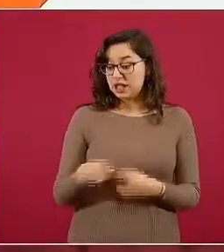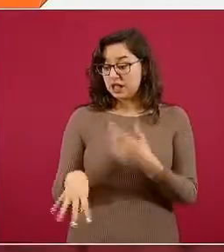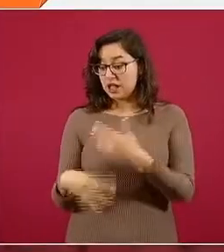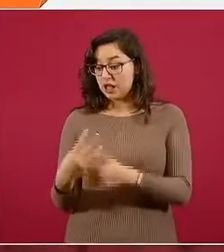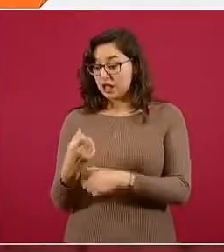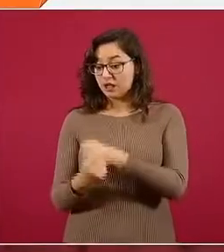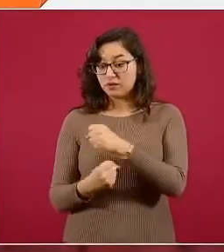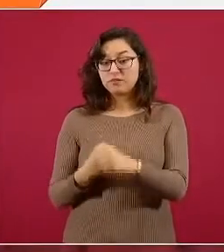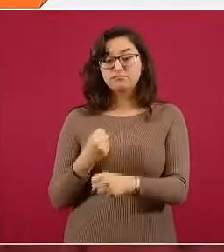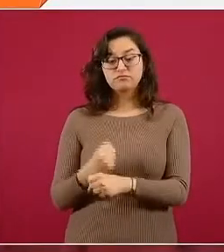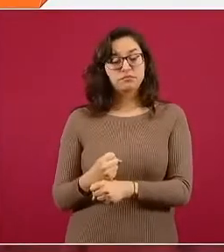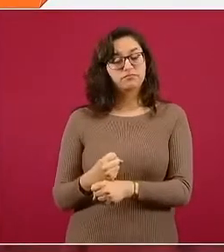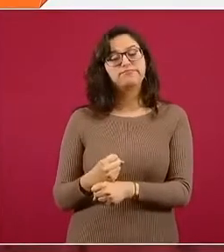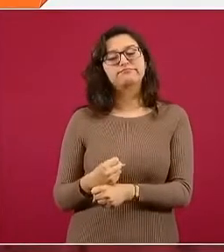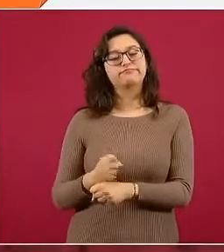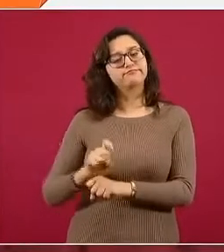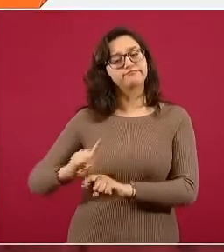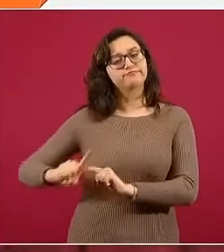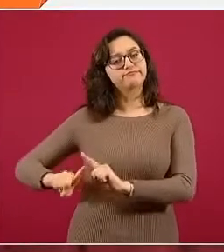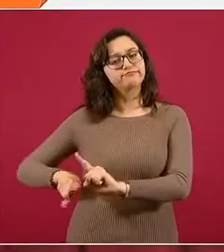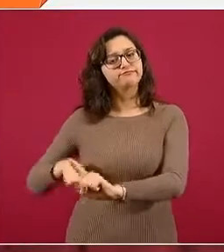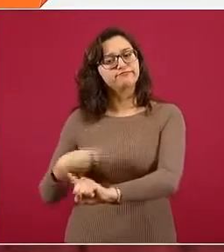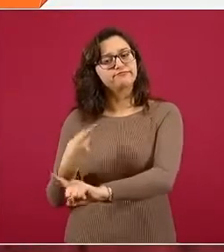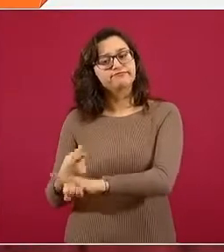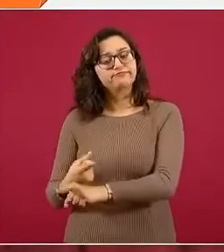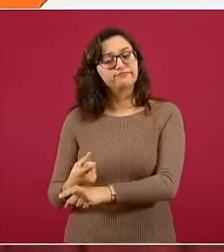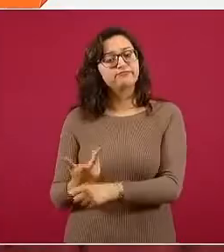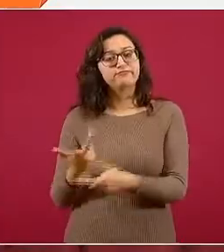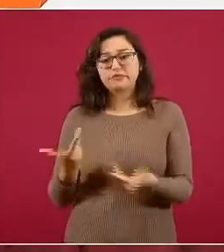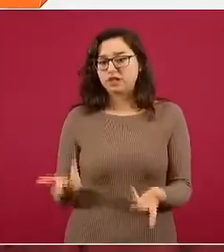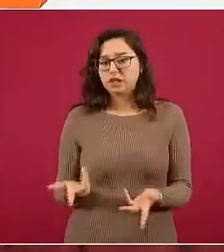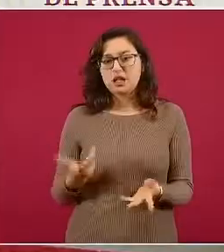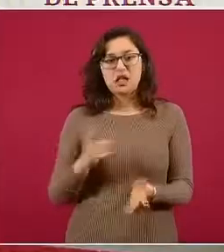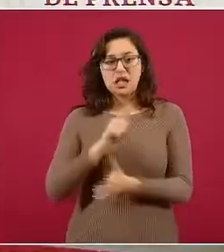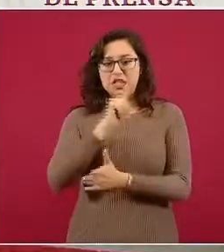una violación sexual. Y las leyes y las normas que